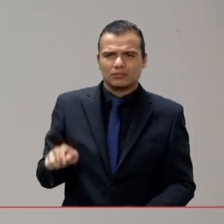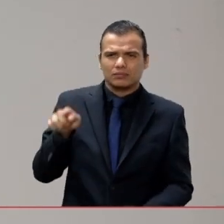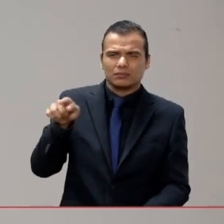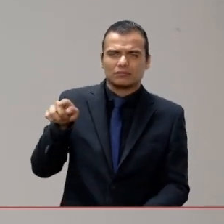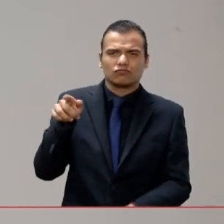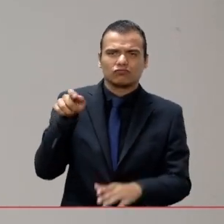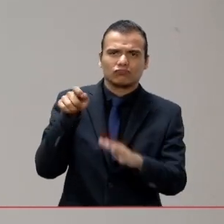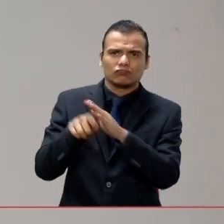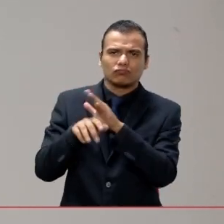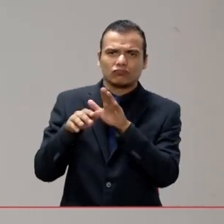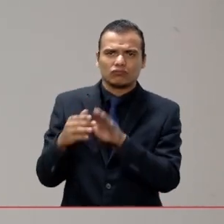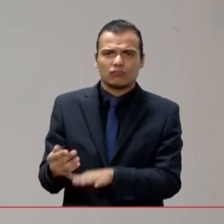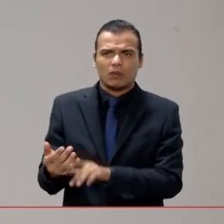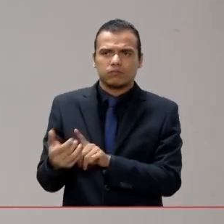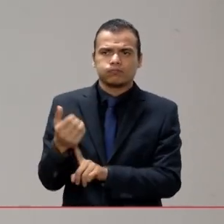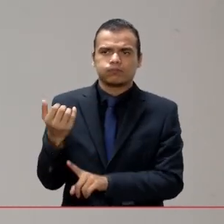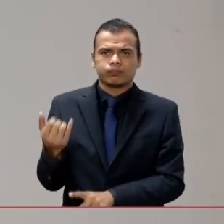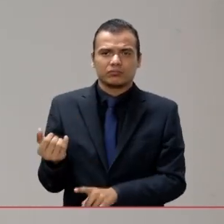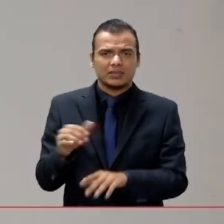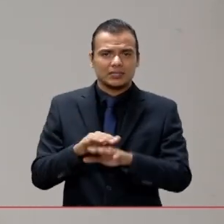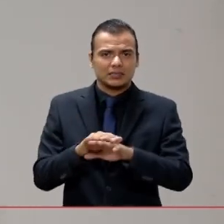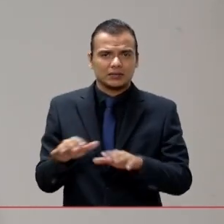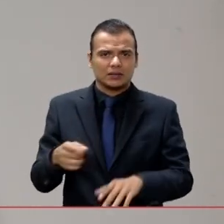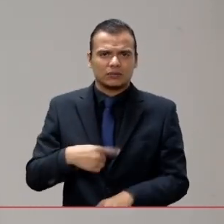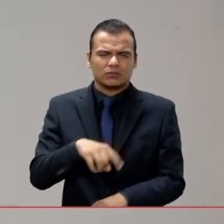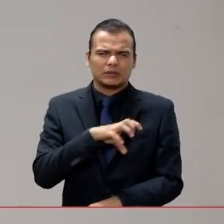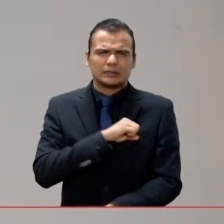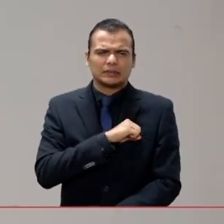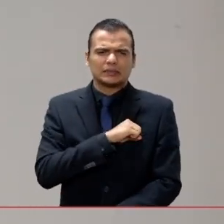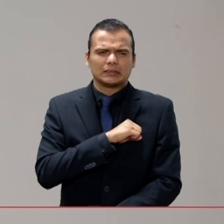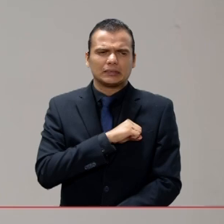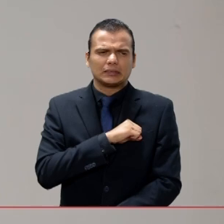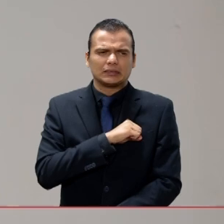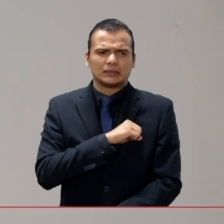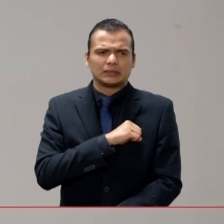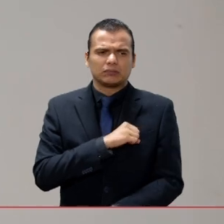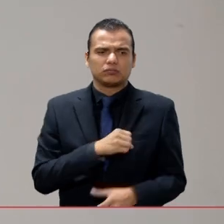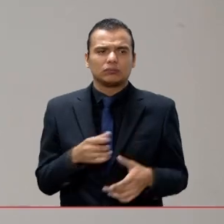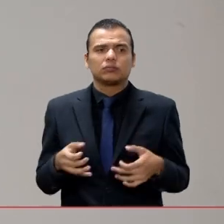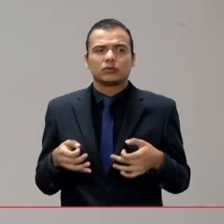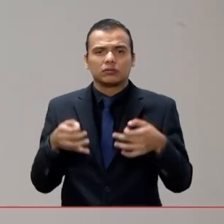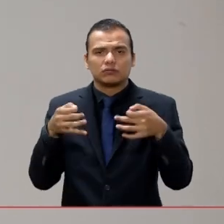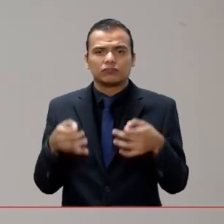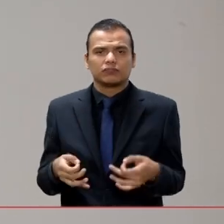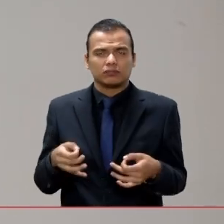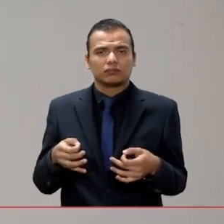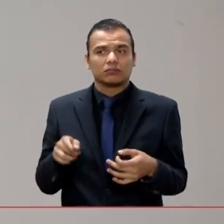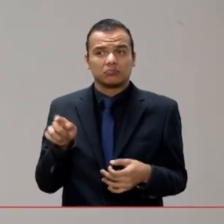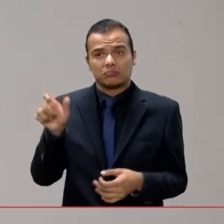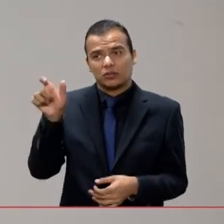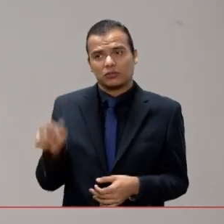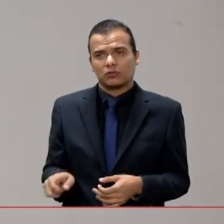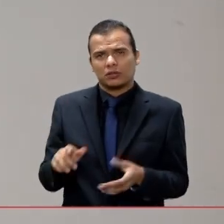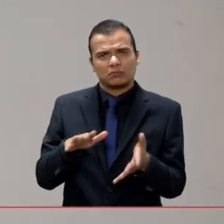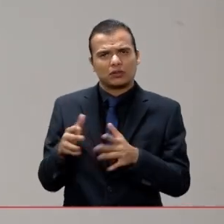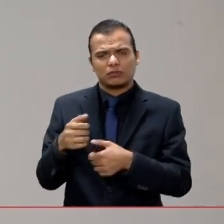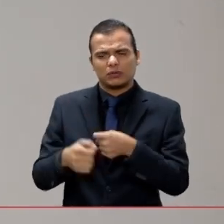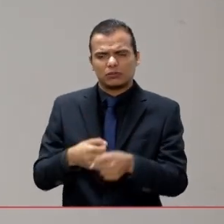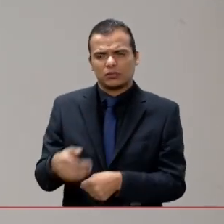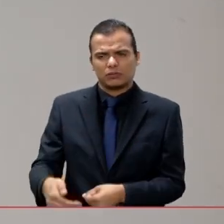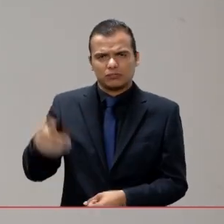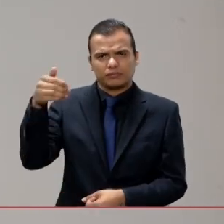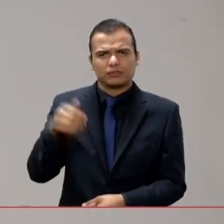el hecho por medio del cual se encuentra un cuerpo desmembrado en nuestro territorio. Aproximadamente un hombre de 35